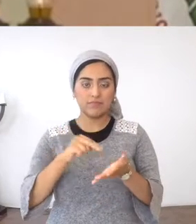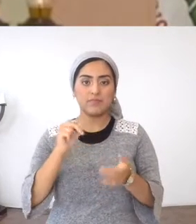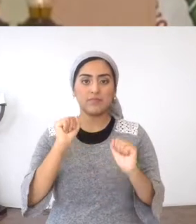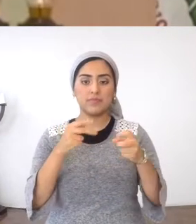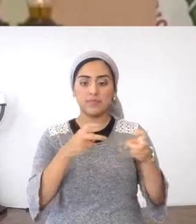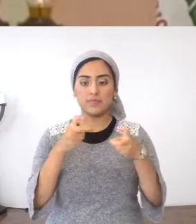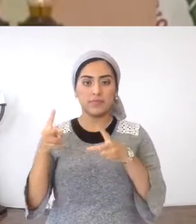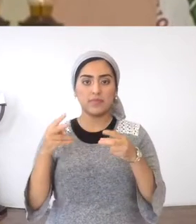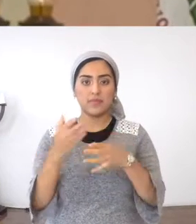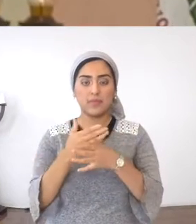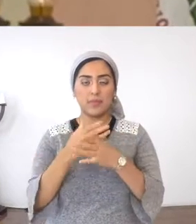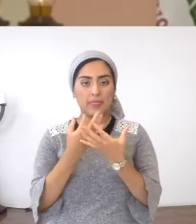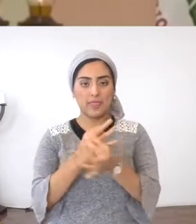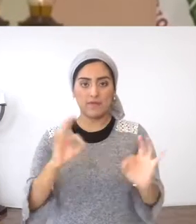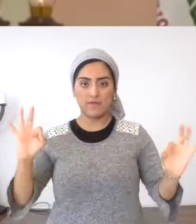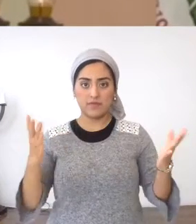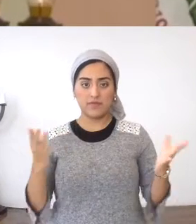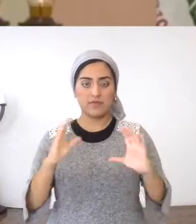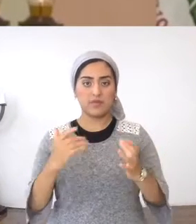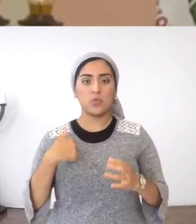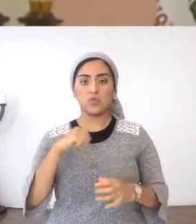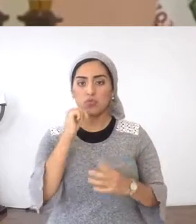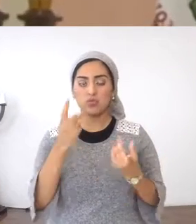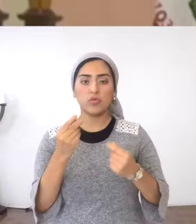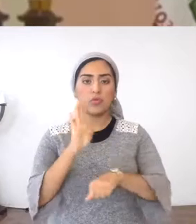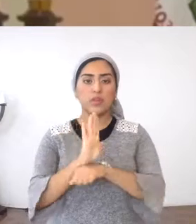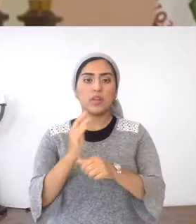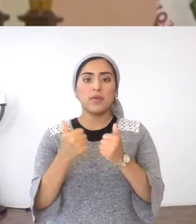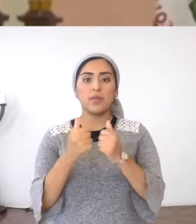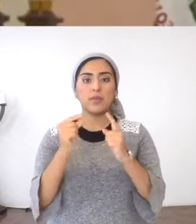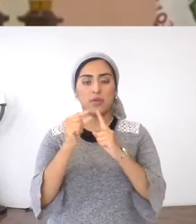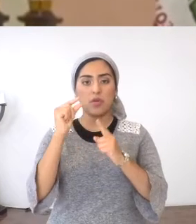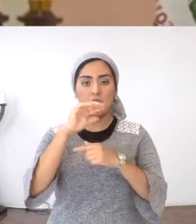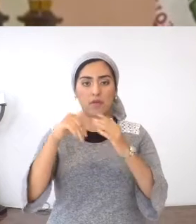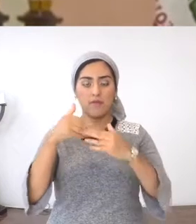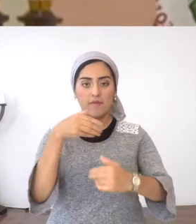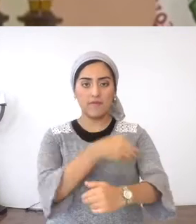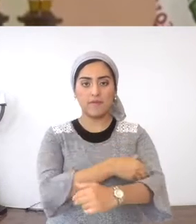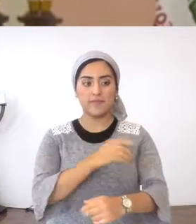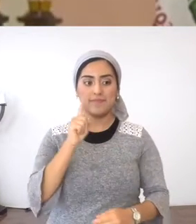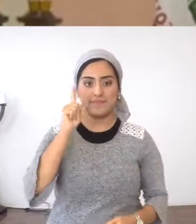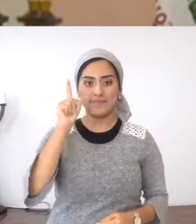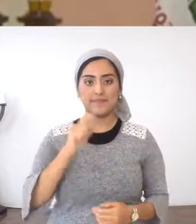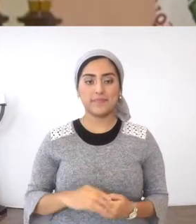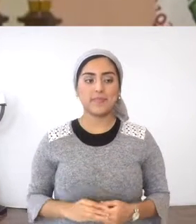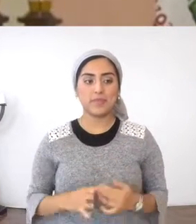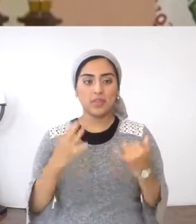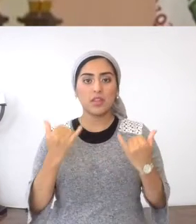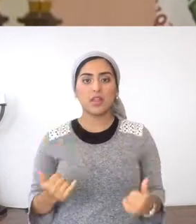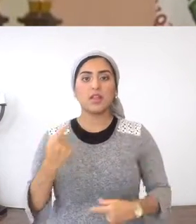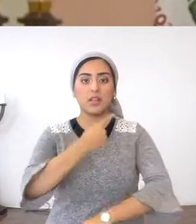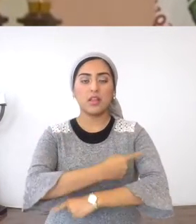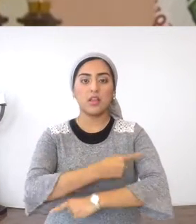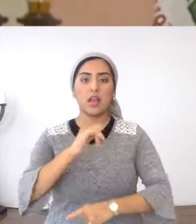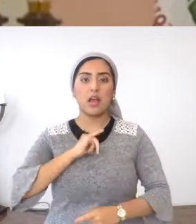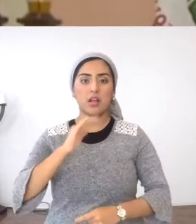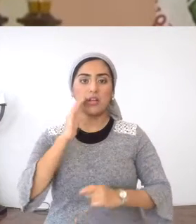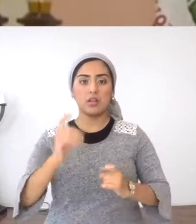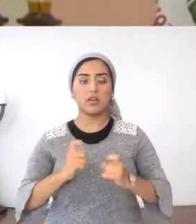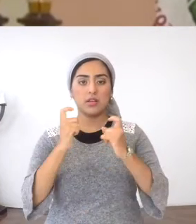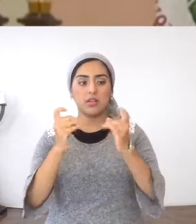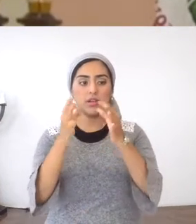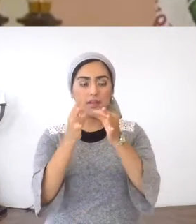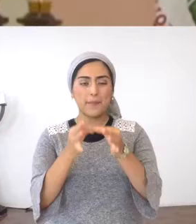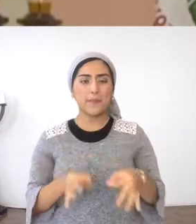regalar Totalmente gratis, en esta congregación no se hace negocio con la palabra del Todopoderoso El día de hoy voy a